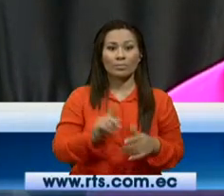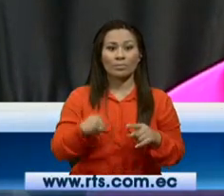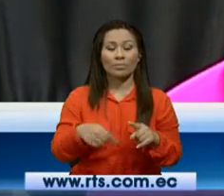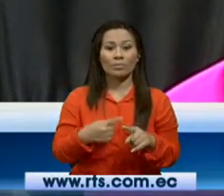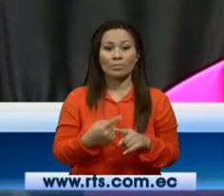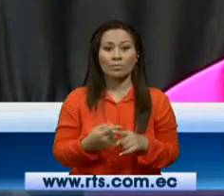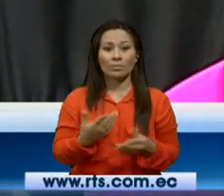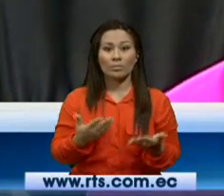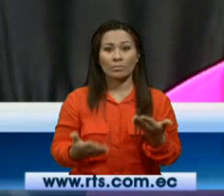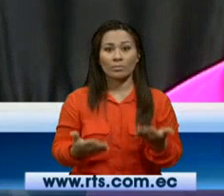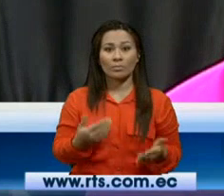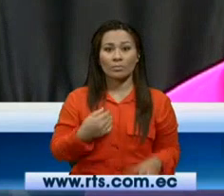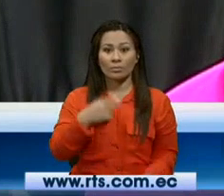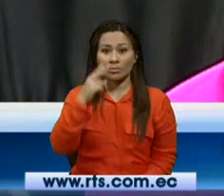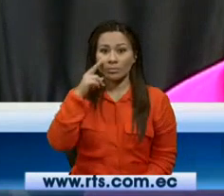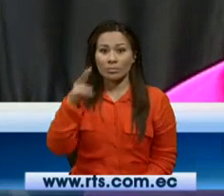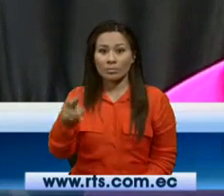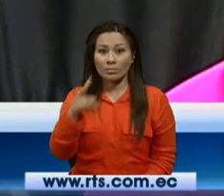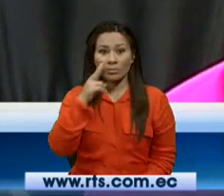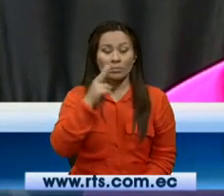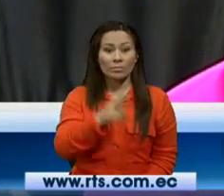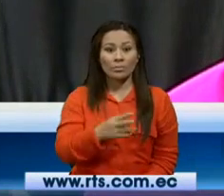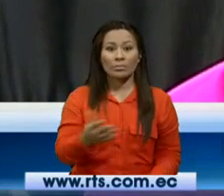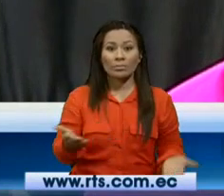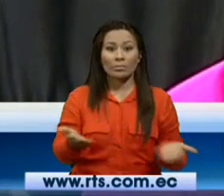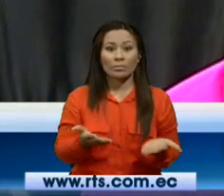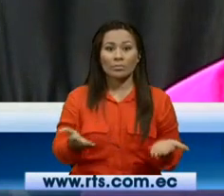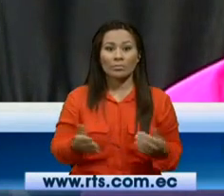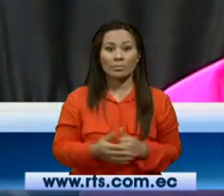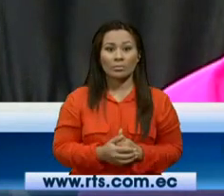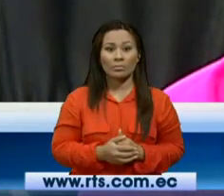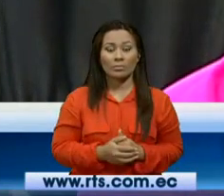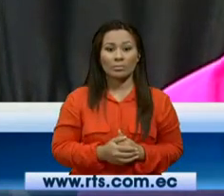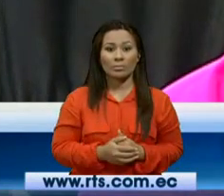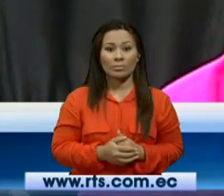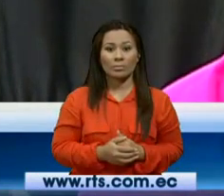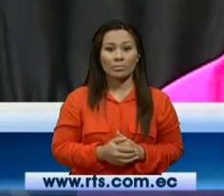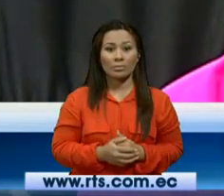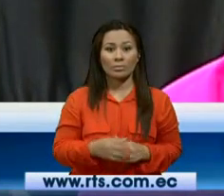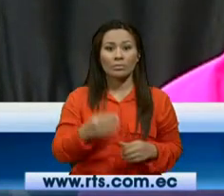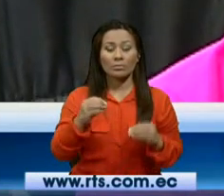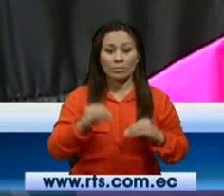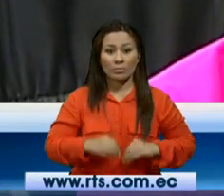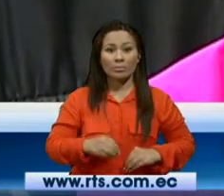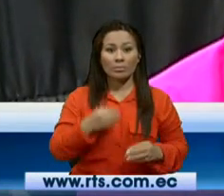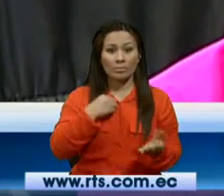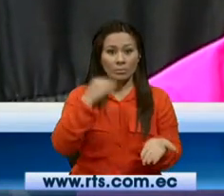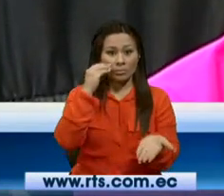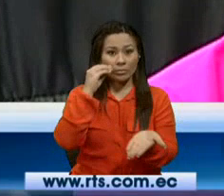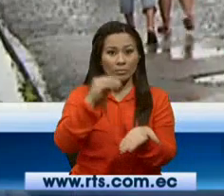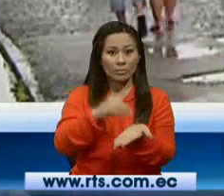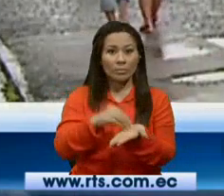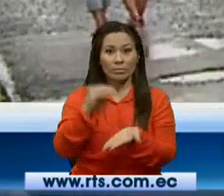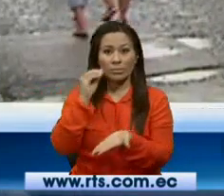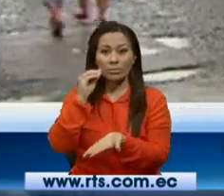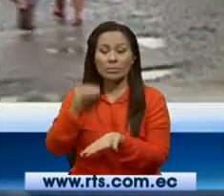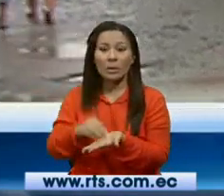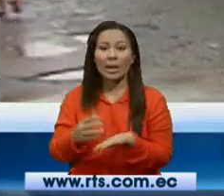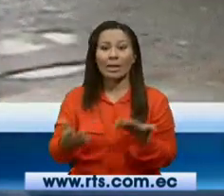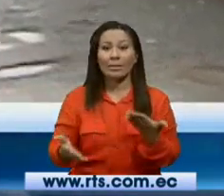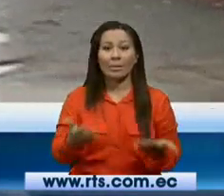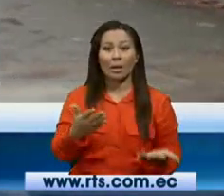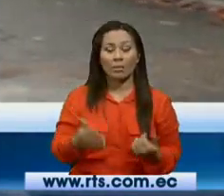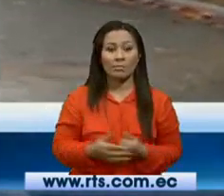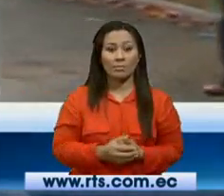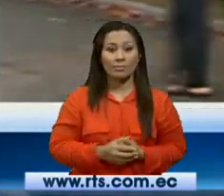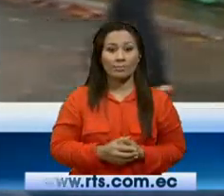intervenir en la zona para hacer una mejora sustancial y poder solucionar el problema de fondos. Lo que esperan con